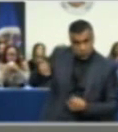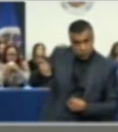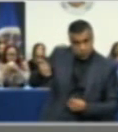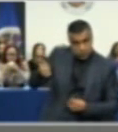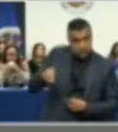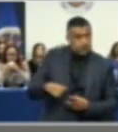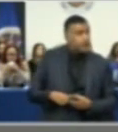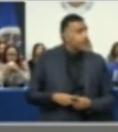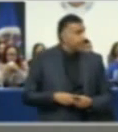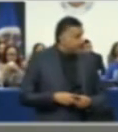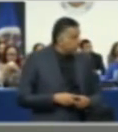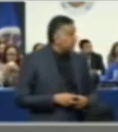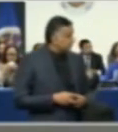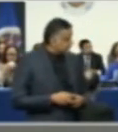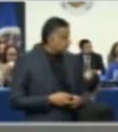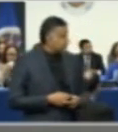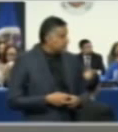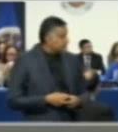tu enamorado? Sí.